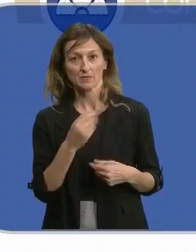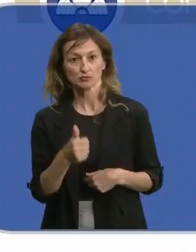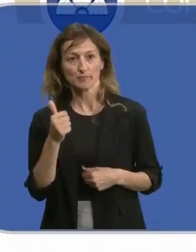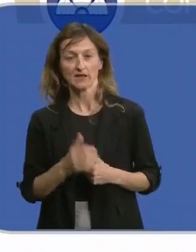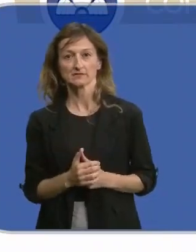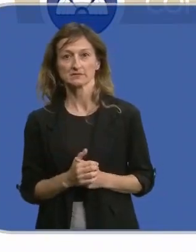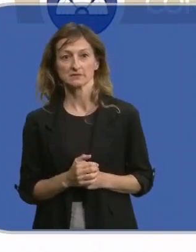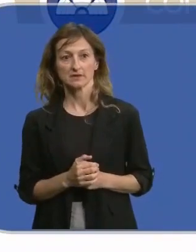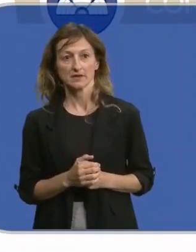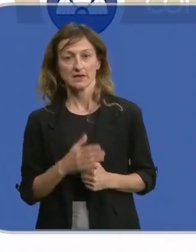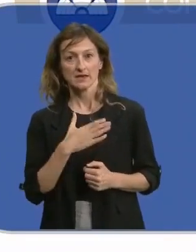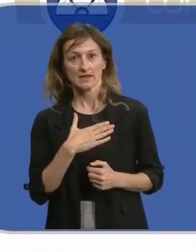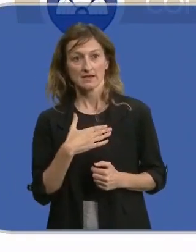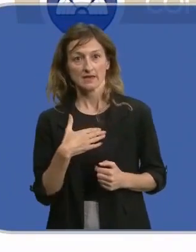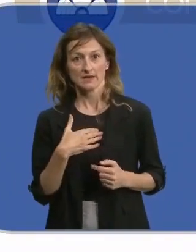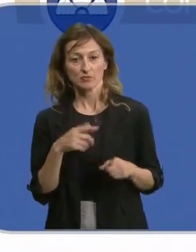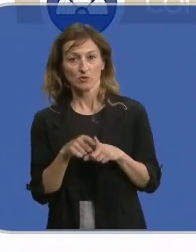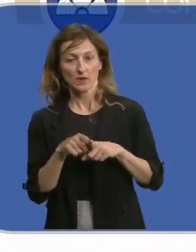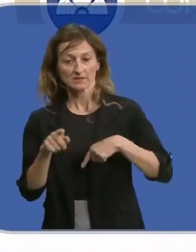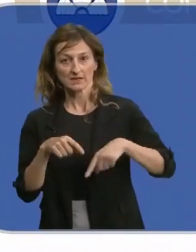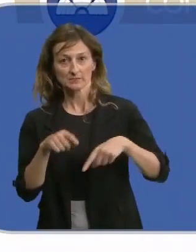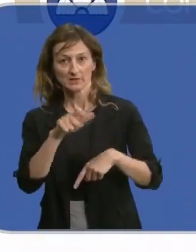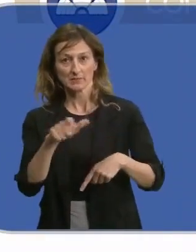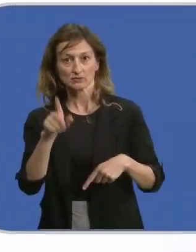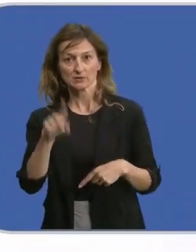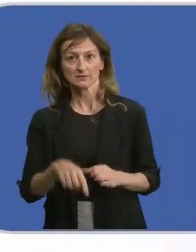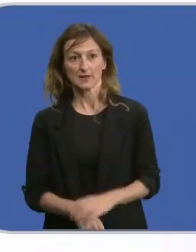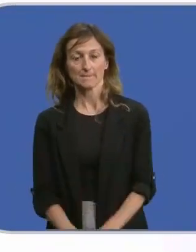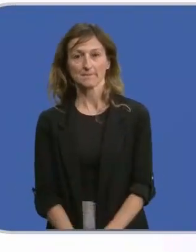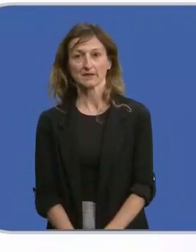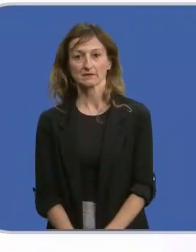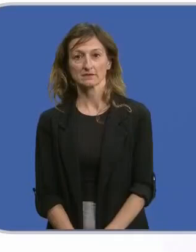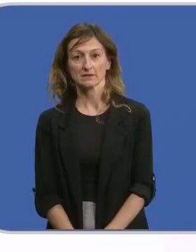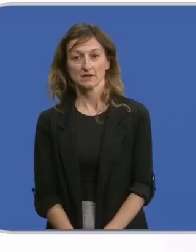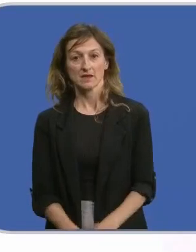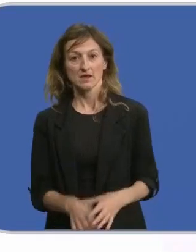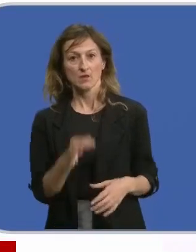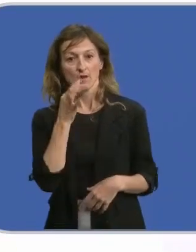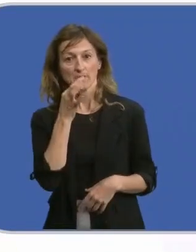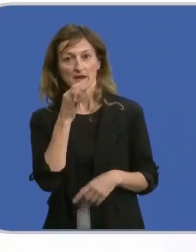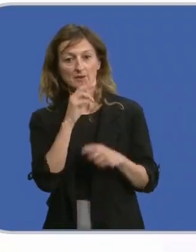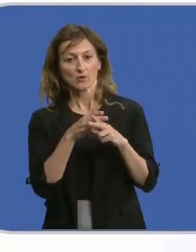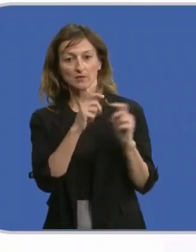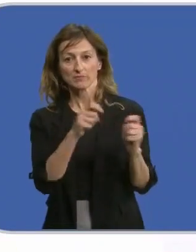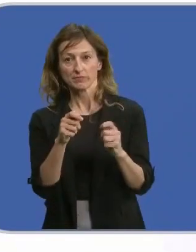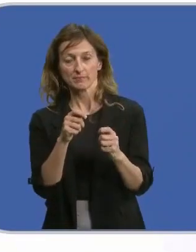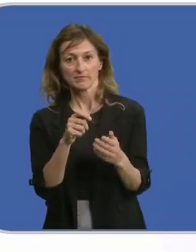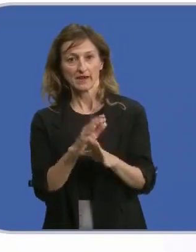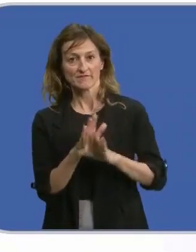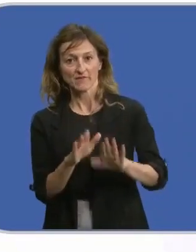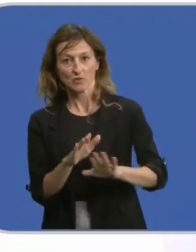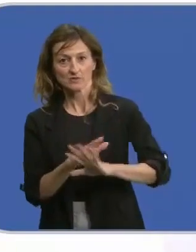abira pues sea parte en ese corredor como transporte también de viajeros no basta con buenas palabras y nombramientos para pagar